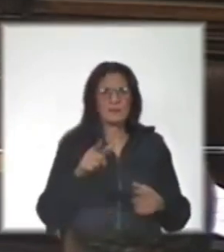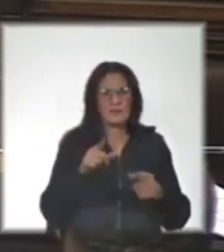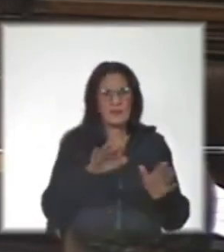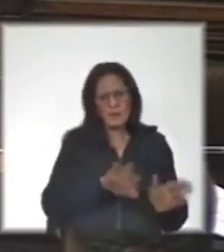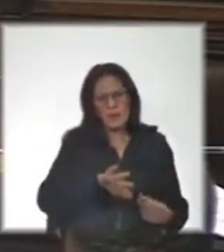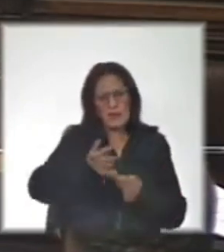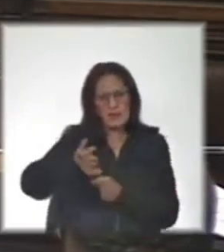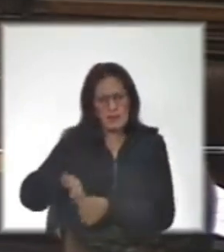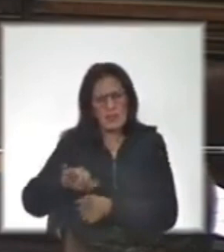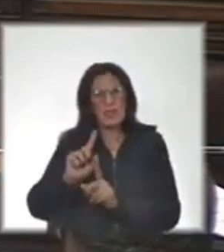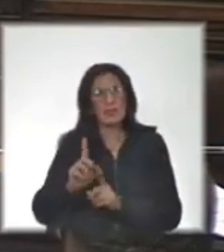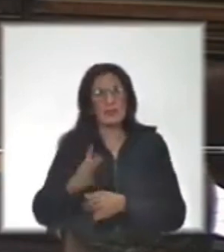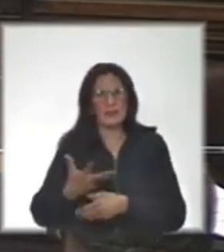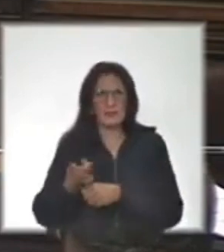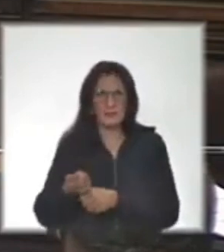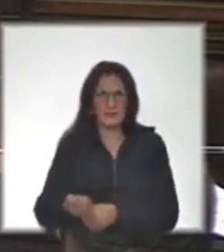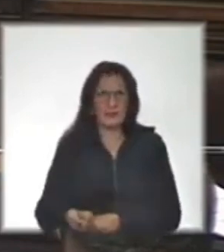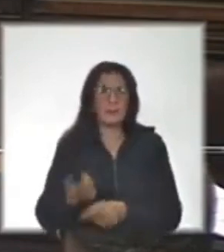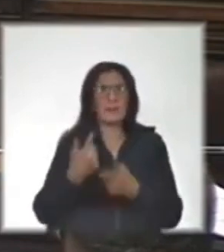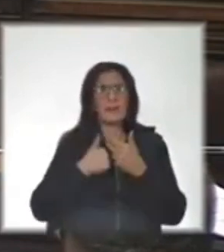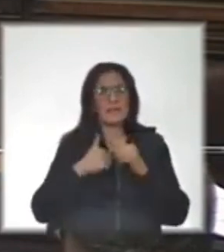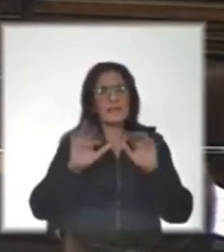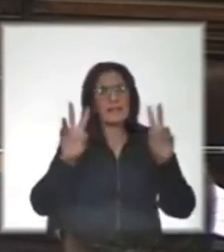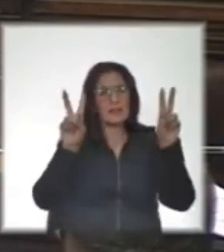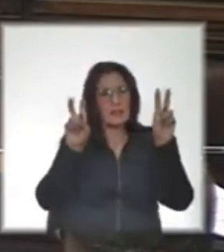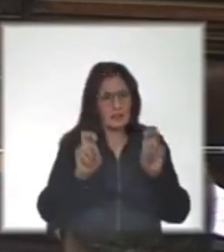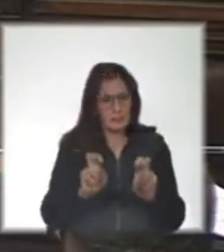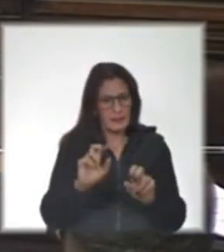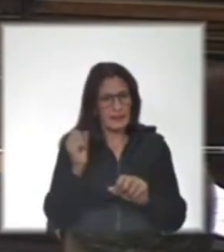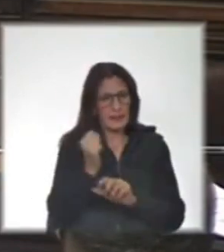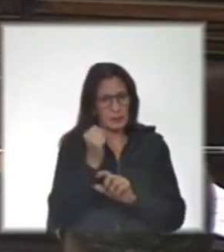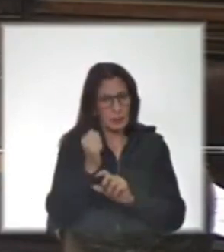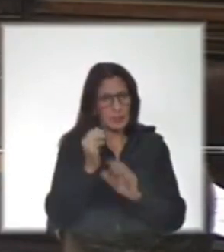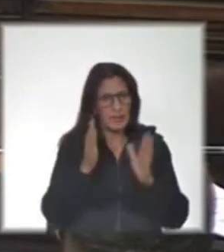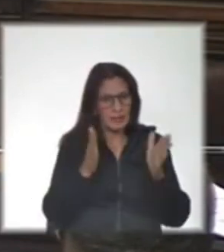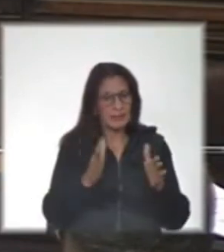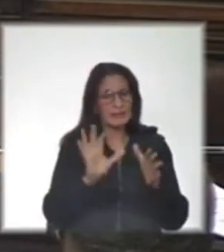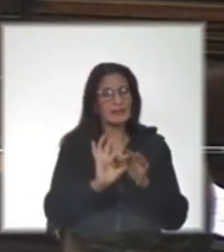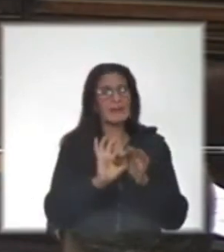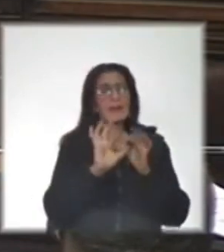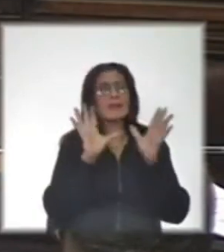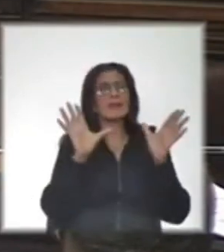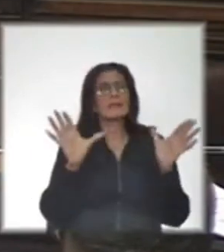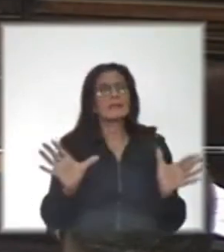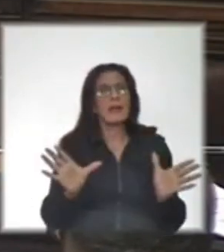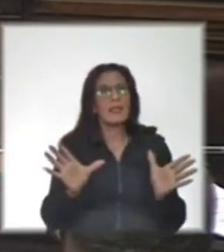y hay que defenderlo. Pero para mí el tema crucial nuestro es la libertad